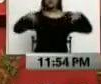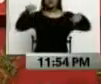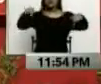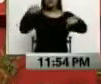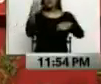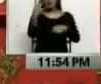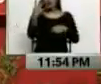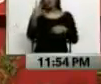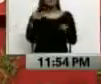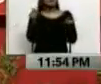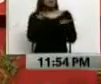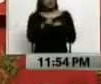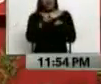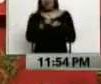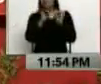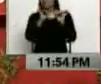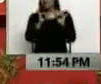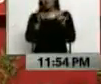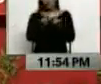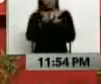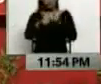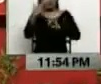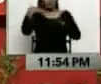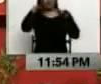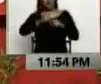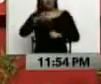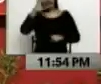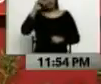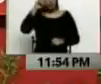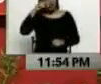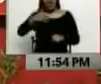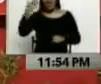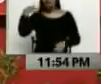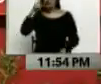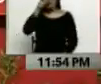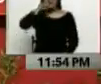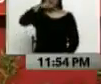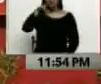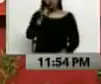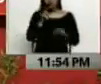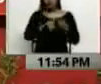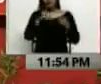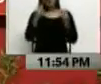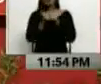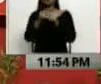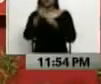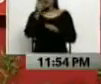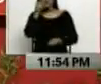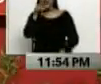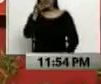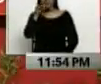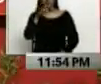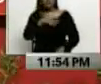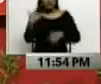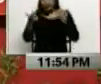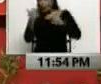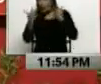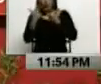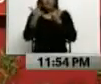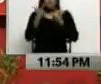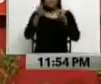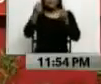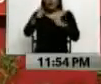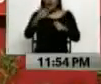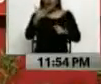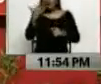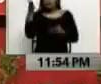miedo el mismo formato neutralizado de la toma de Caracas cuando John chea quería junto al Lester Toledo Buscar un muerto en